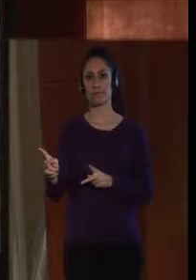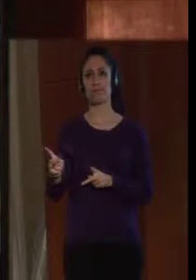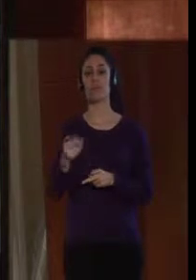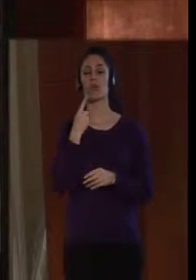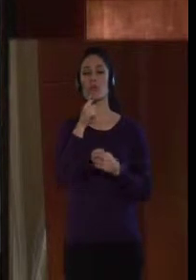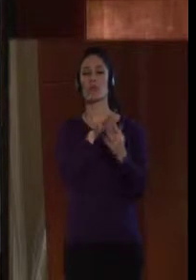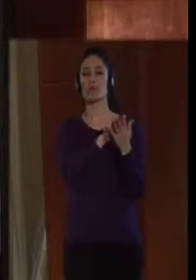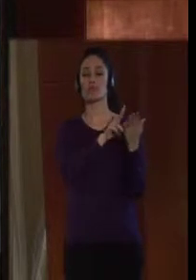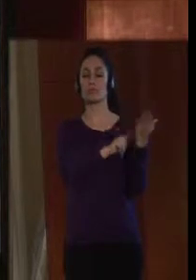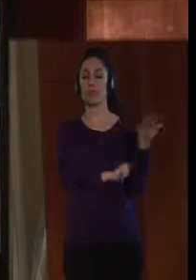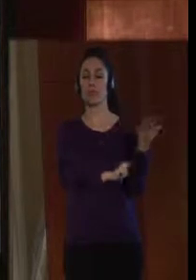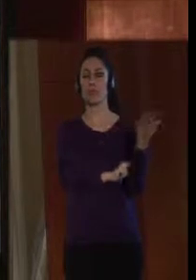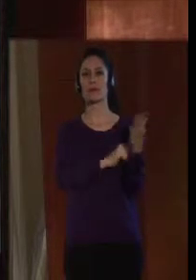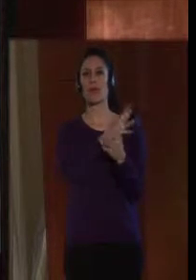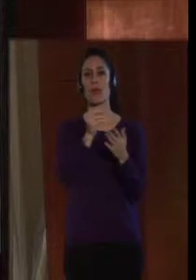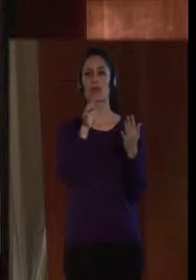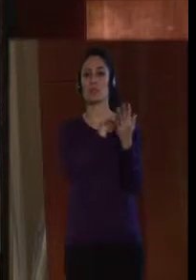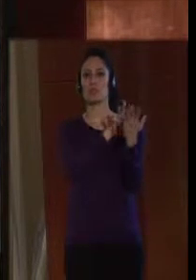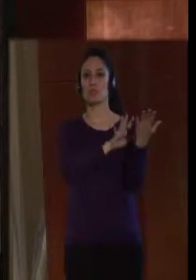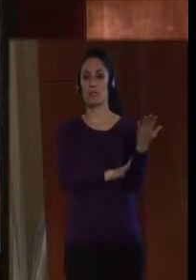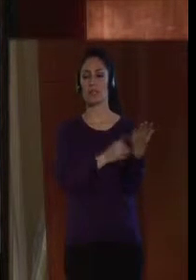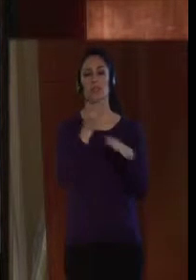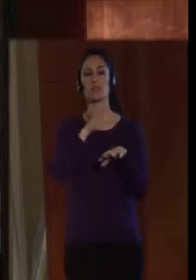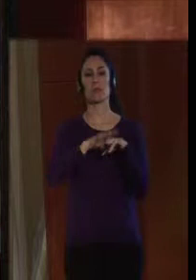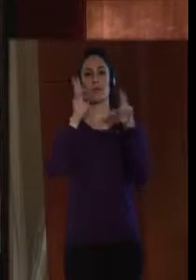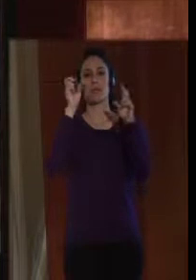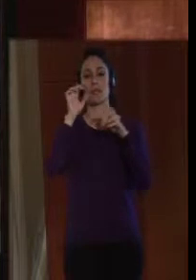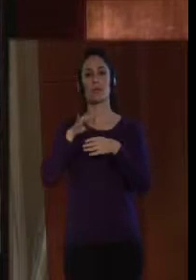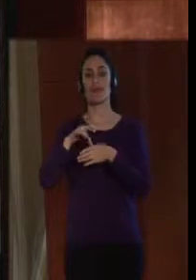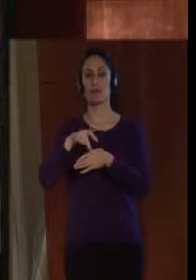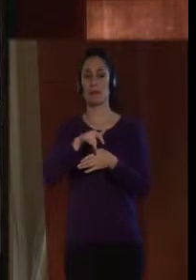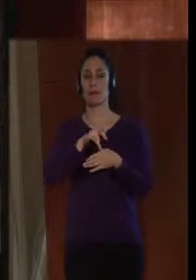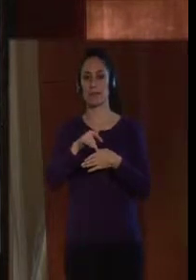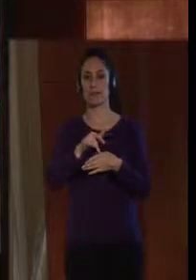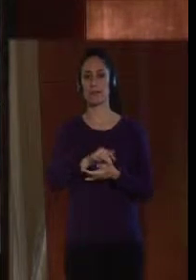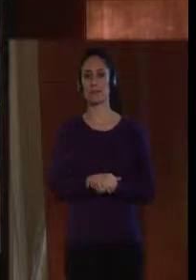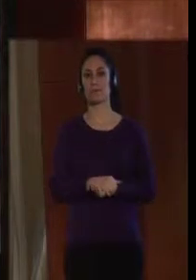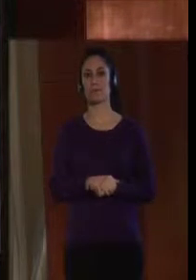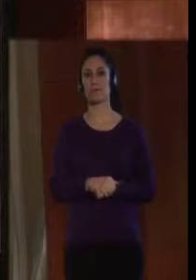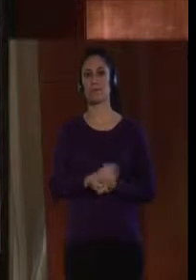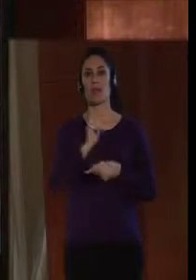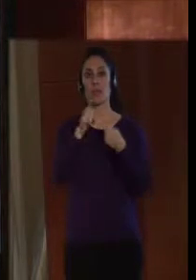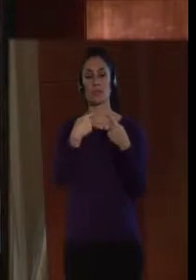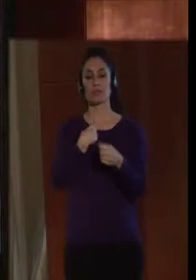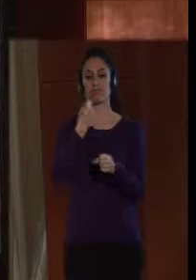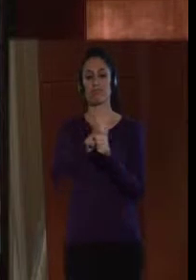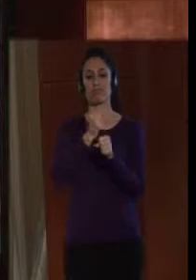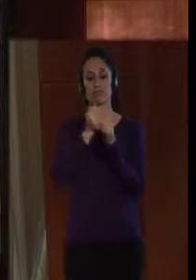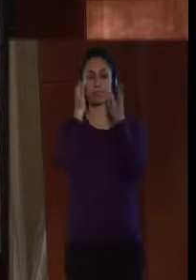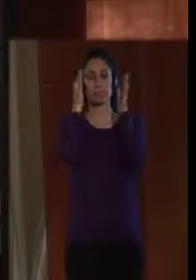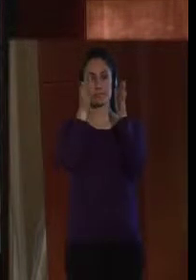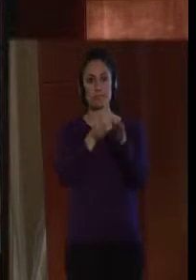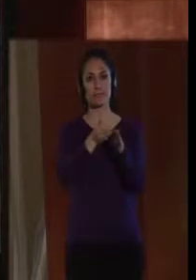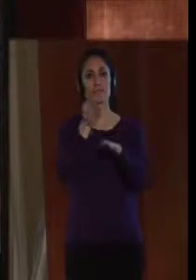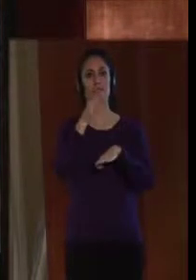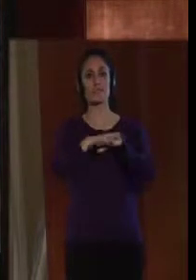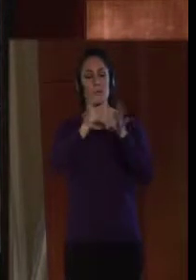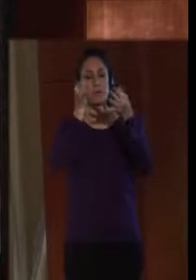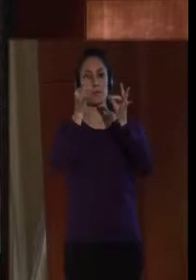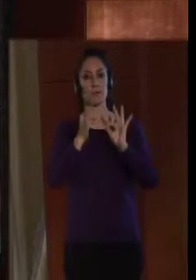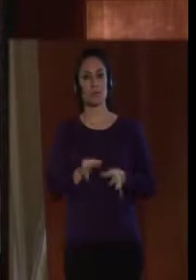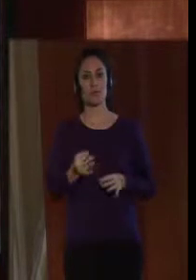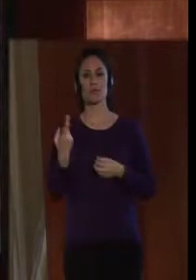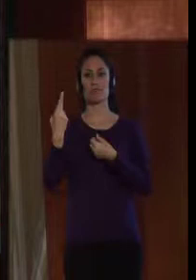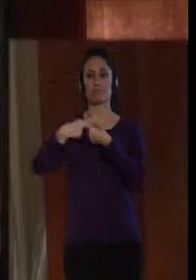procesos de los presupuestos participativos, manejamos los criterios para reducir fundamentalmente la vulnerabilidad,